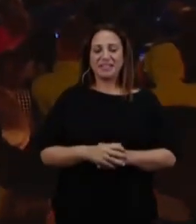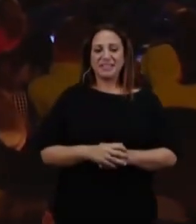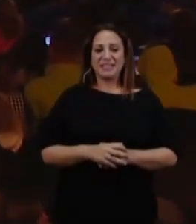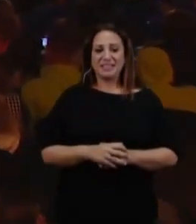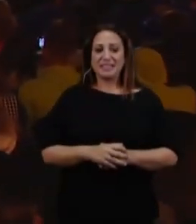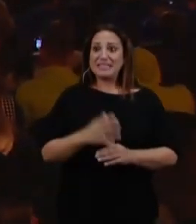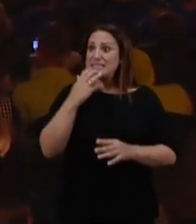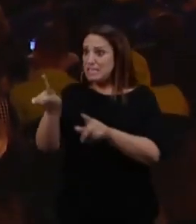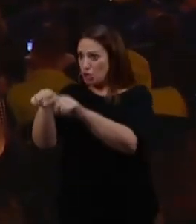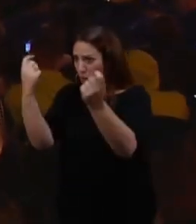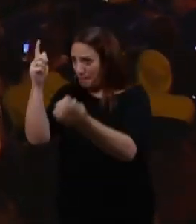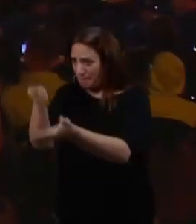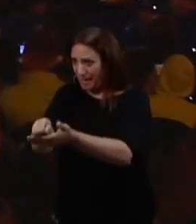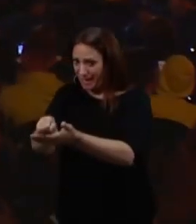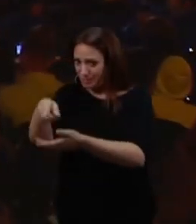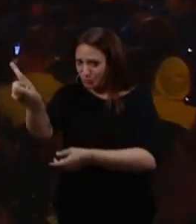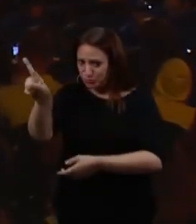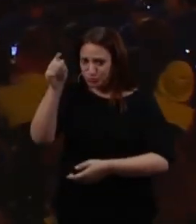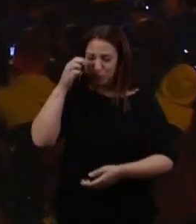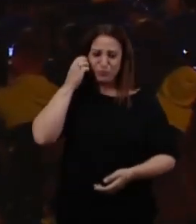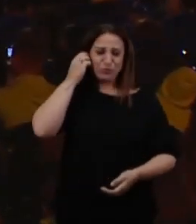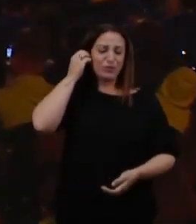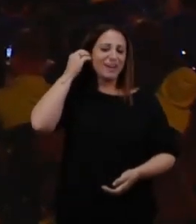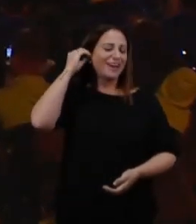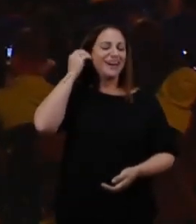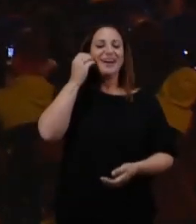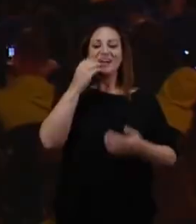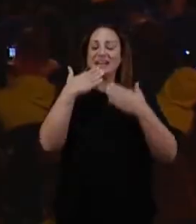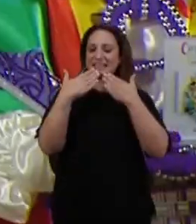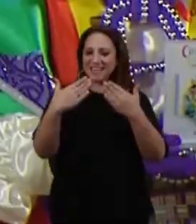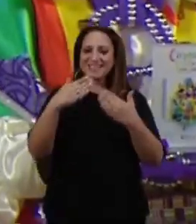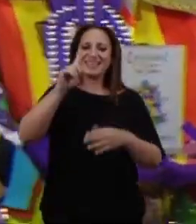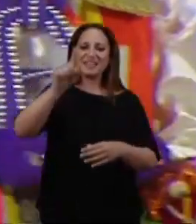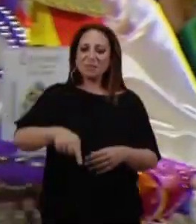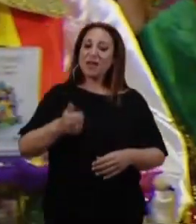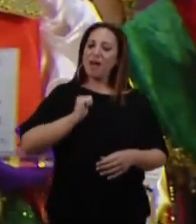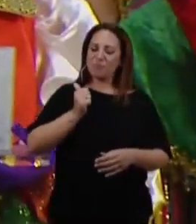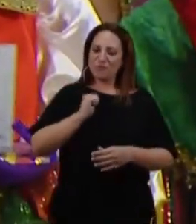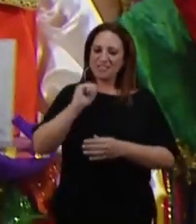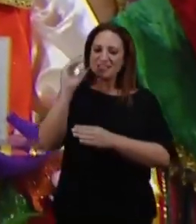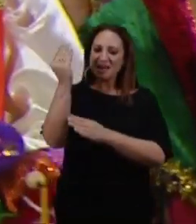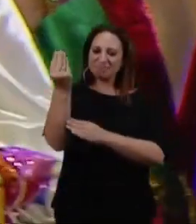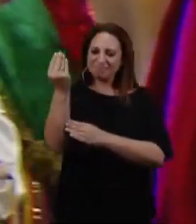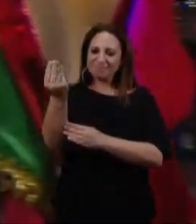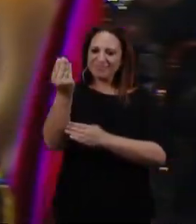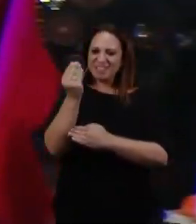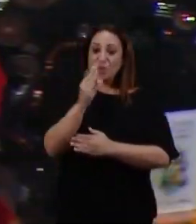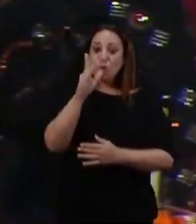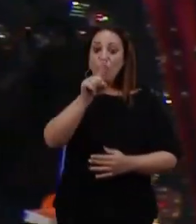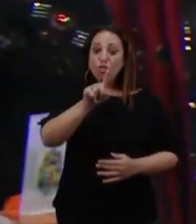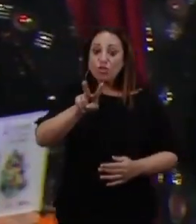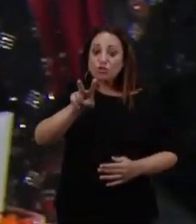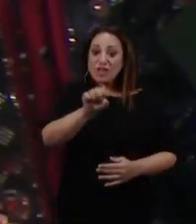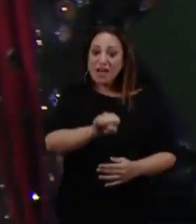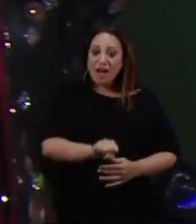¿Me lo rompo o lo pago? Sí quiero dar las gracias, aprovechando este premio, porque son 12 los años que vengo